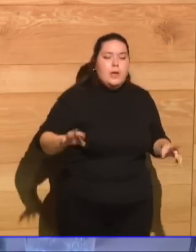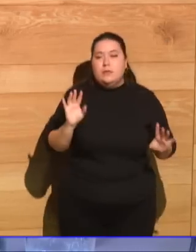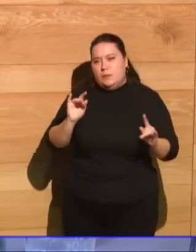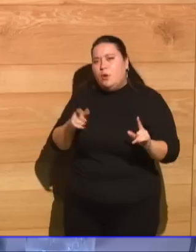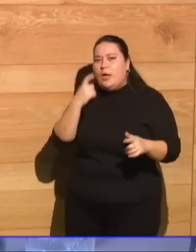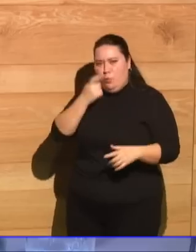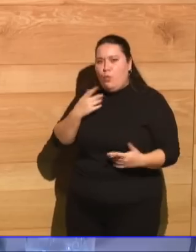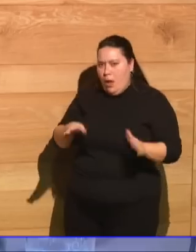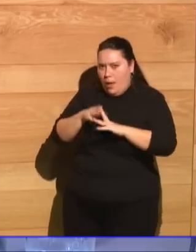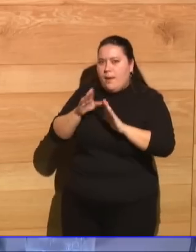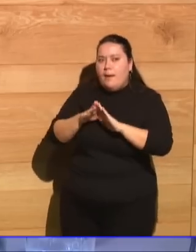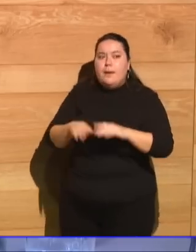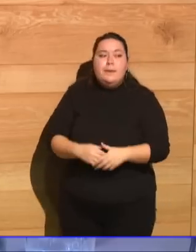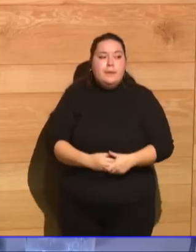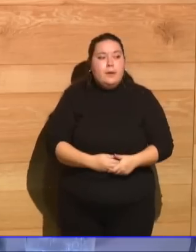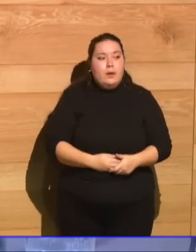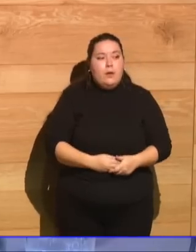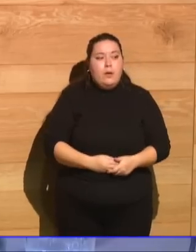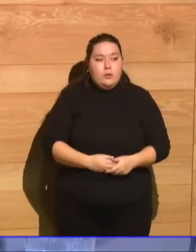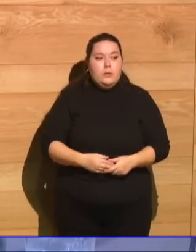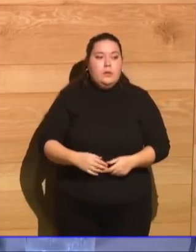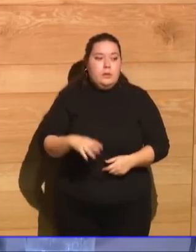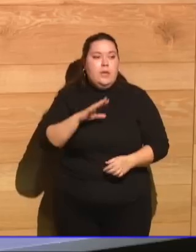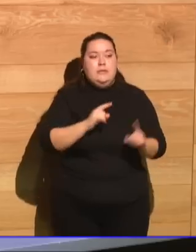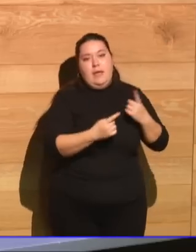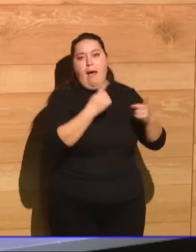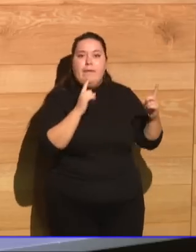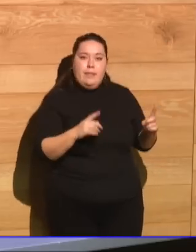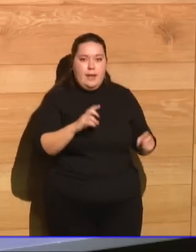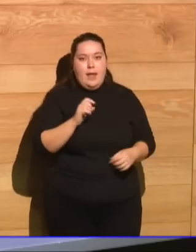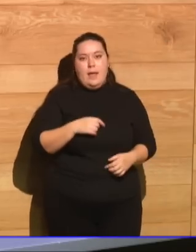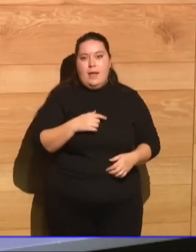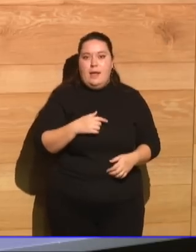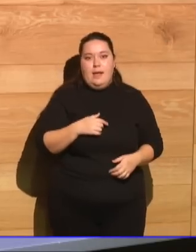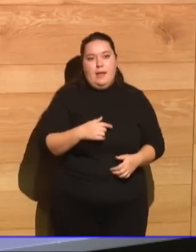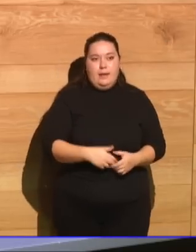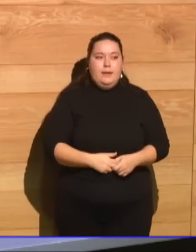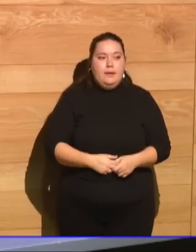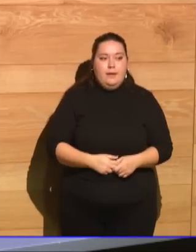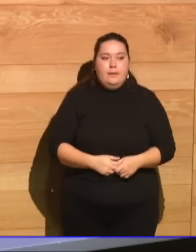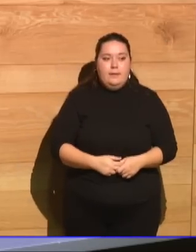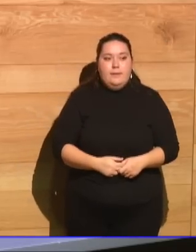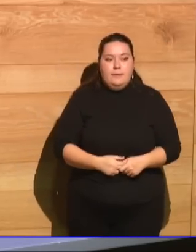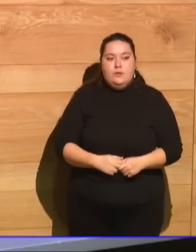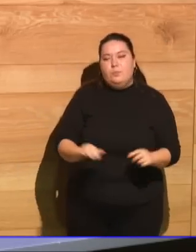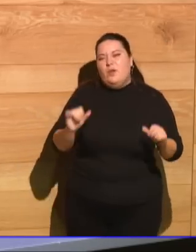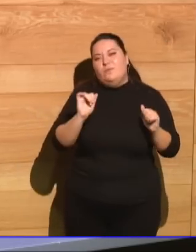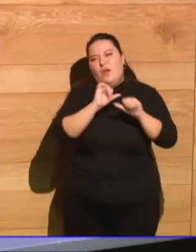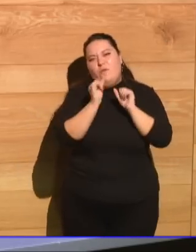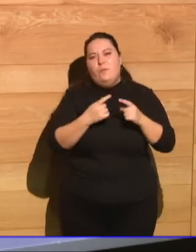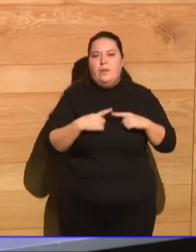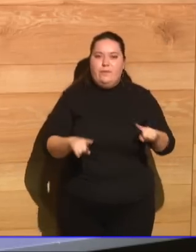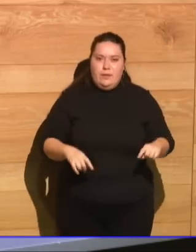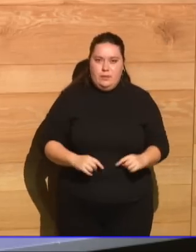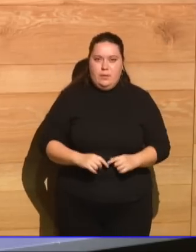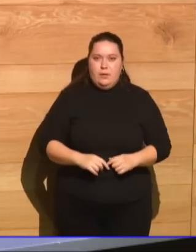Porque también tiene sus caminar Sí, de alejándose vez de en la cuando explosión. él no le hace un feo Pero hoy visillo. de una forma distinta. Es como, ya es